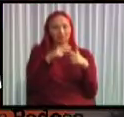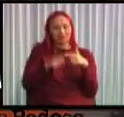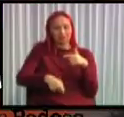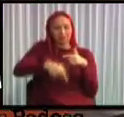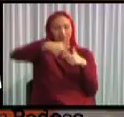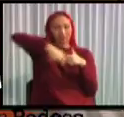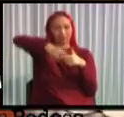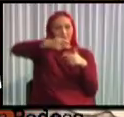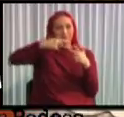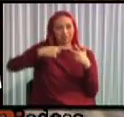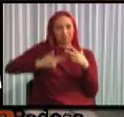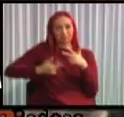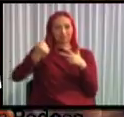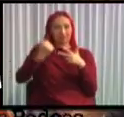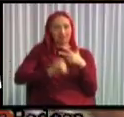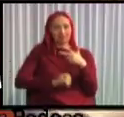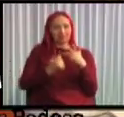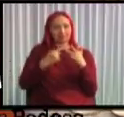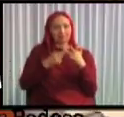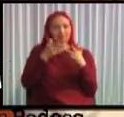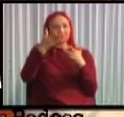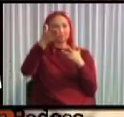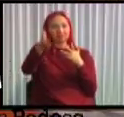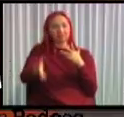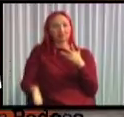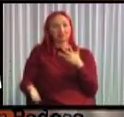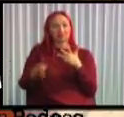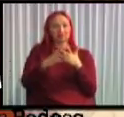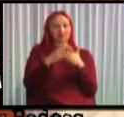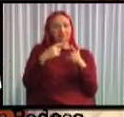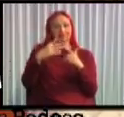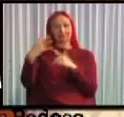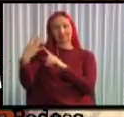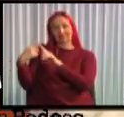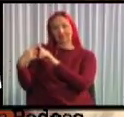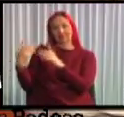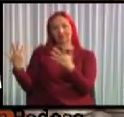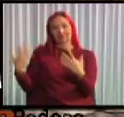si jugábamos con los carros, íbamos a sacar el 4x4.